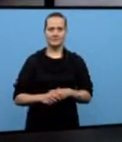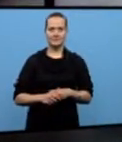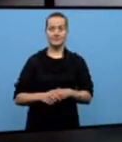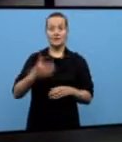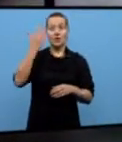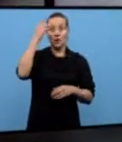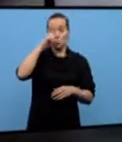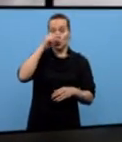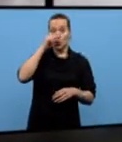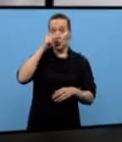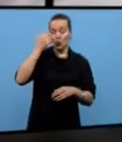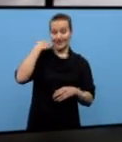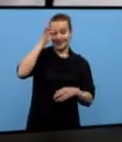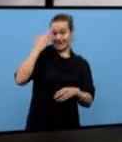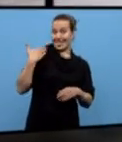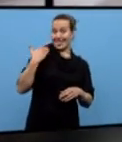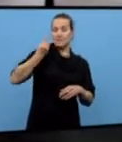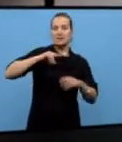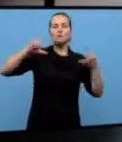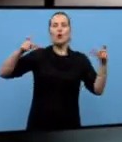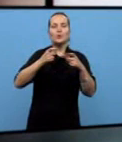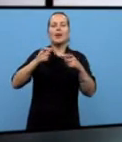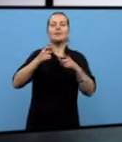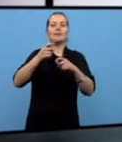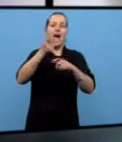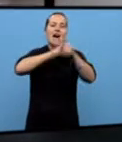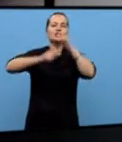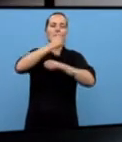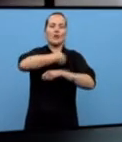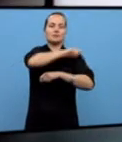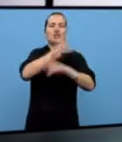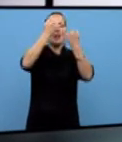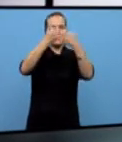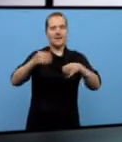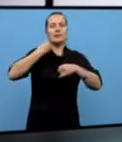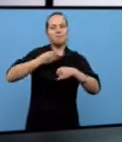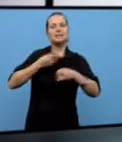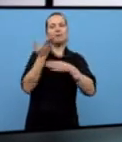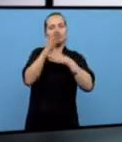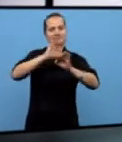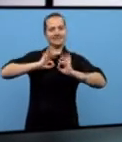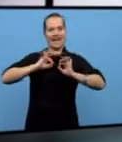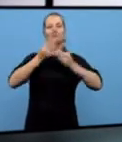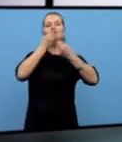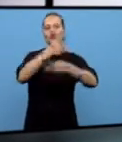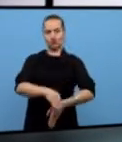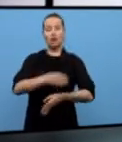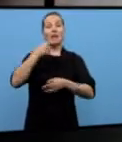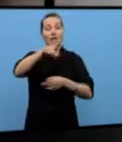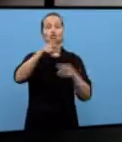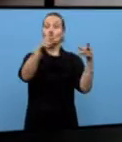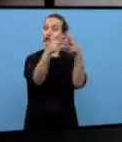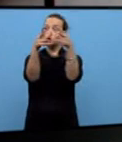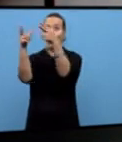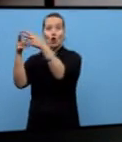Lugo acolleu esta fin de semana a xuntanza anual da Asociación Española de Festas e Recreacións Históricas, que xunta a socios de todos